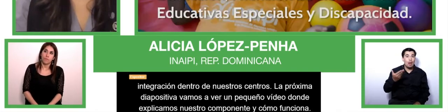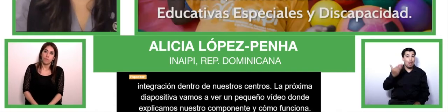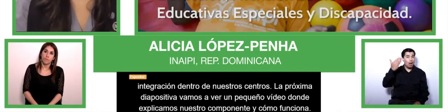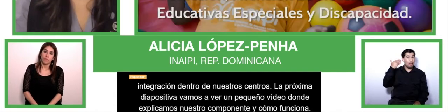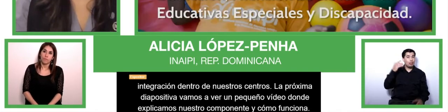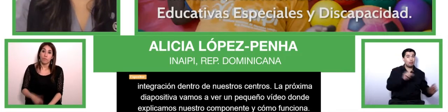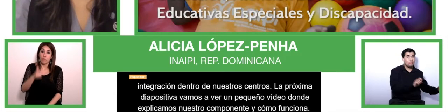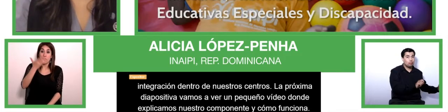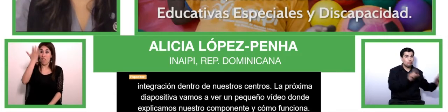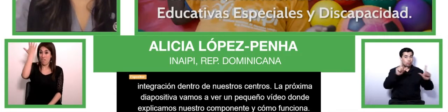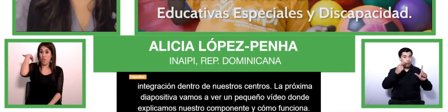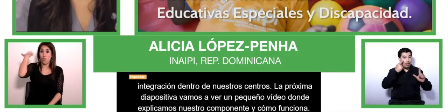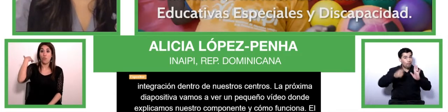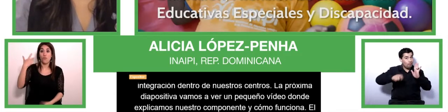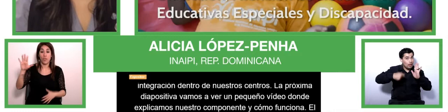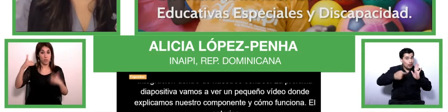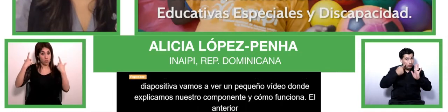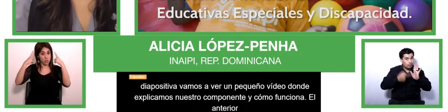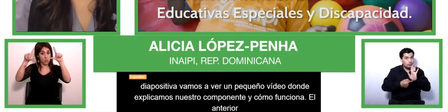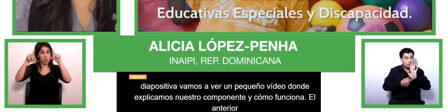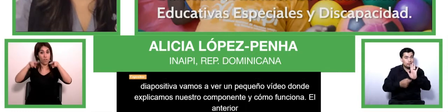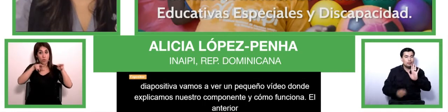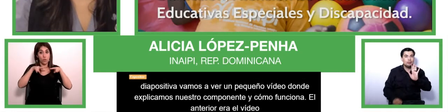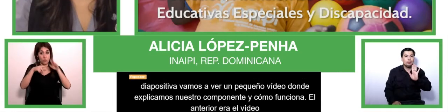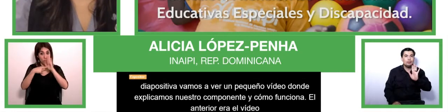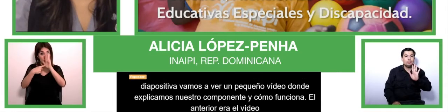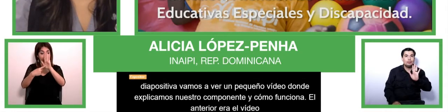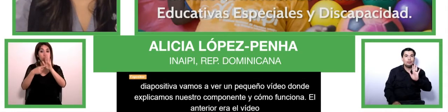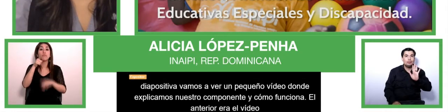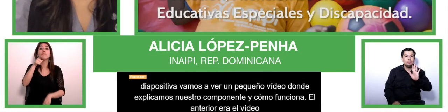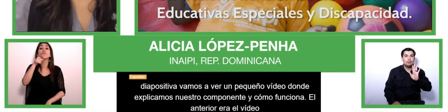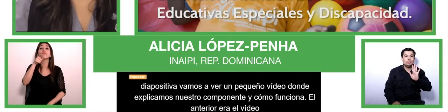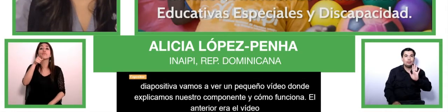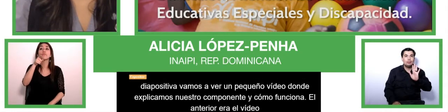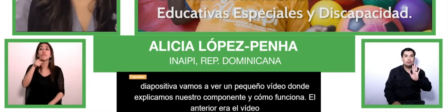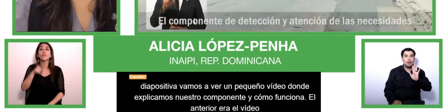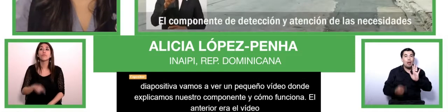El anterior era el video.